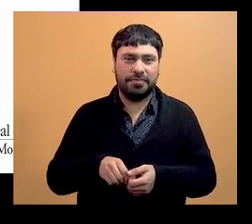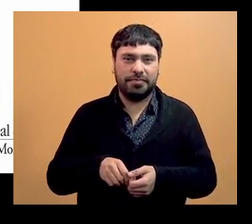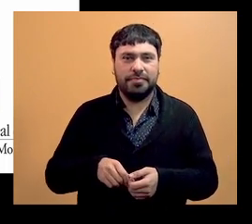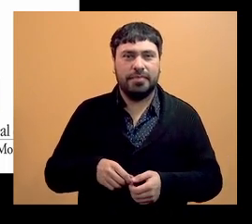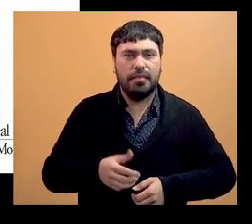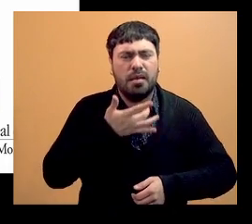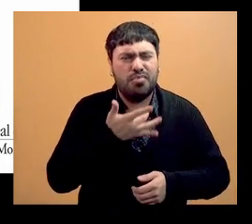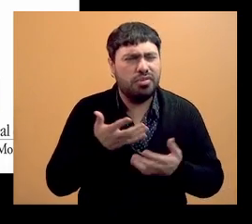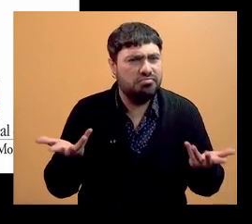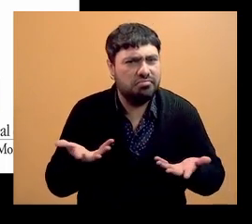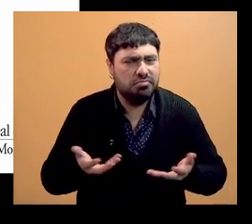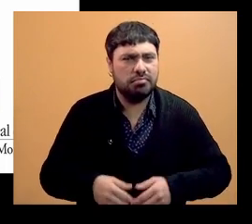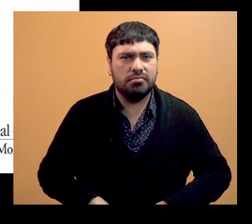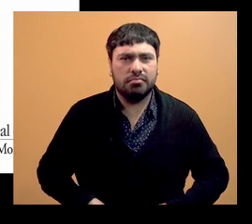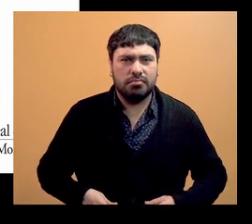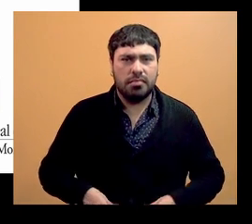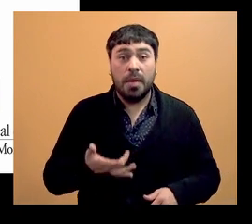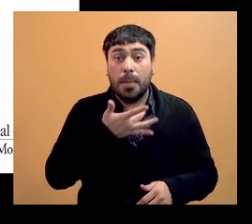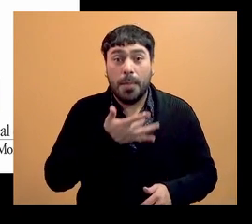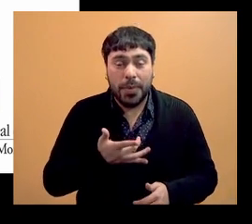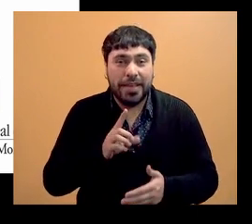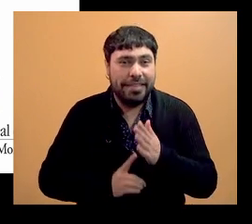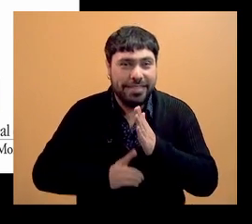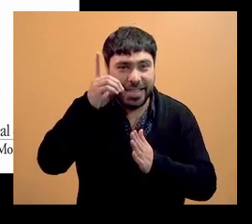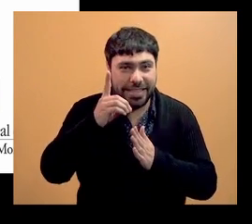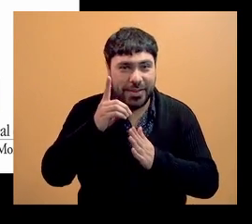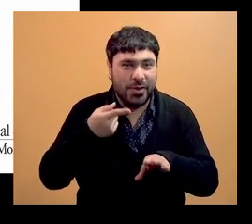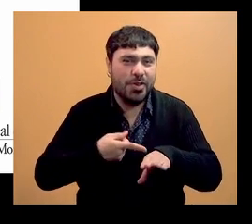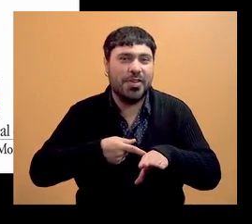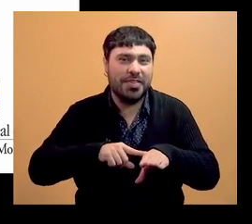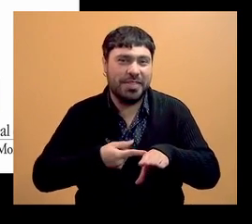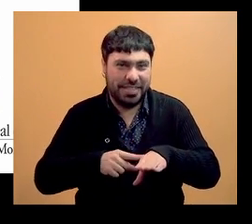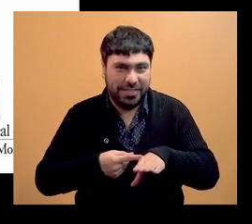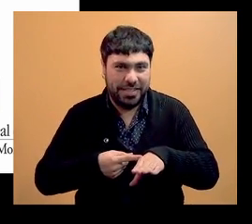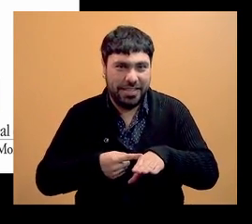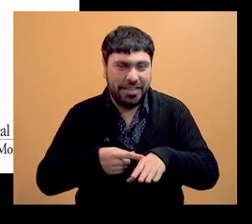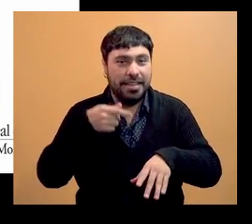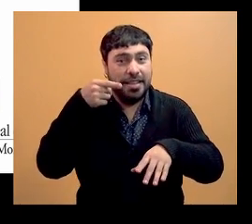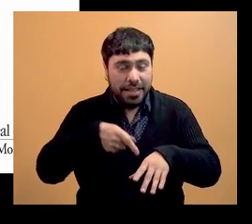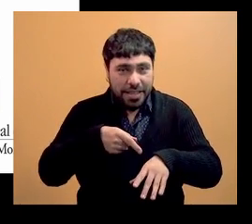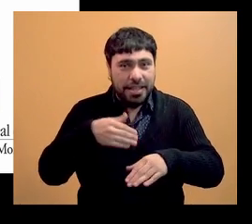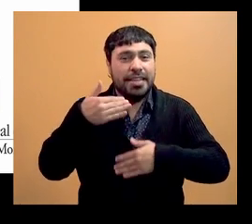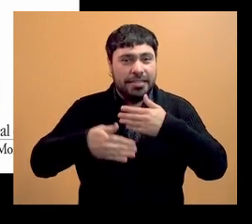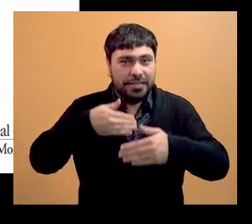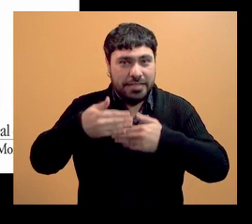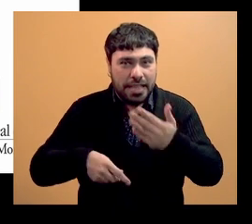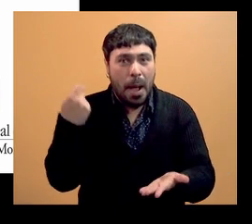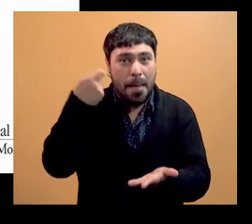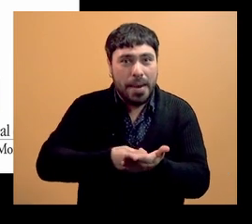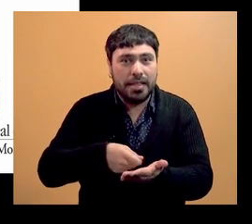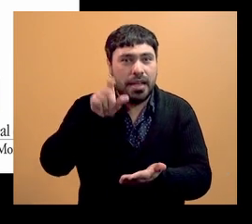¿Por qué se ha dado todo esto? Es porque el desarrollo de la tecnología ha permitido que se abaraten mucho los costos. Hay empresas que ya están